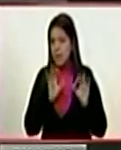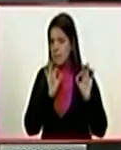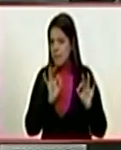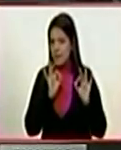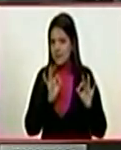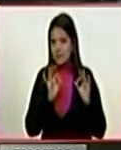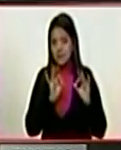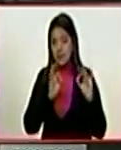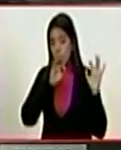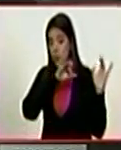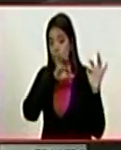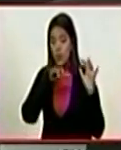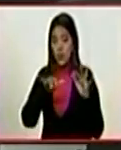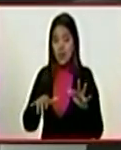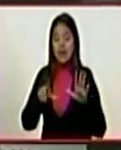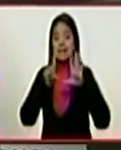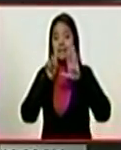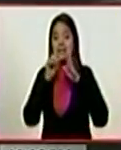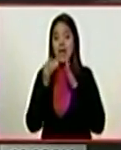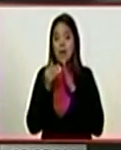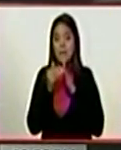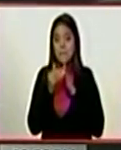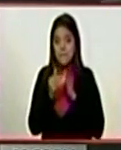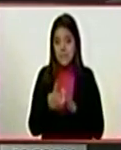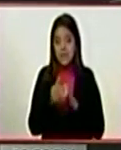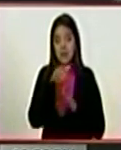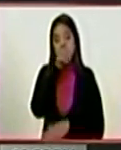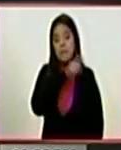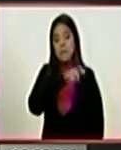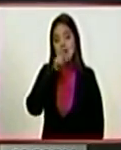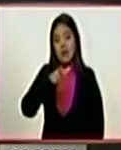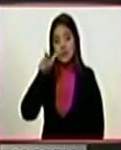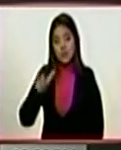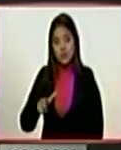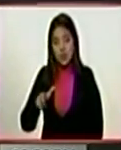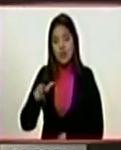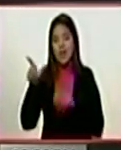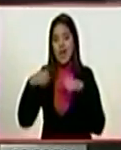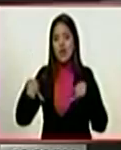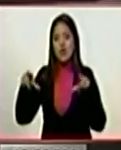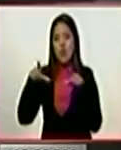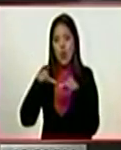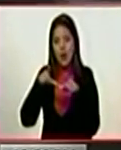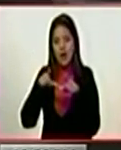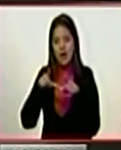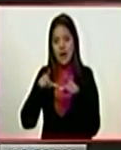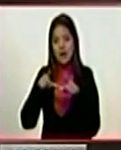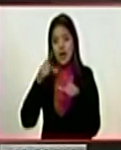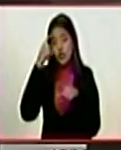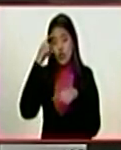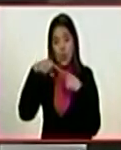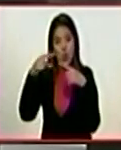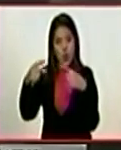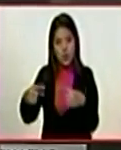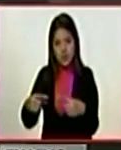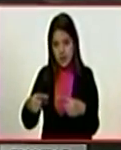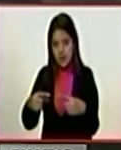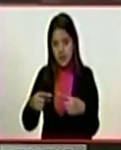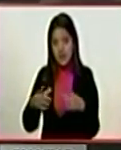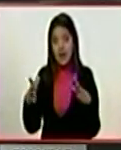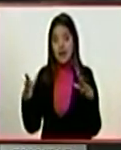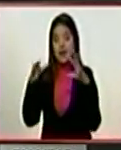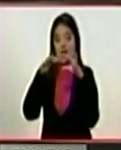particularmente movilizará unos 6.000 compañeros de la cota 905 al día,